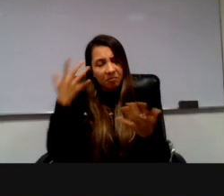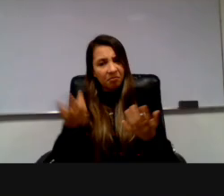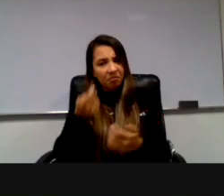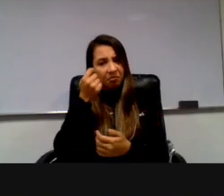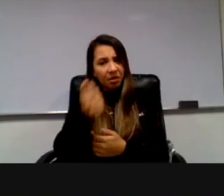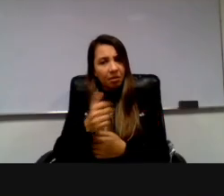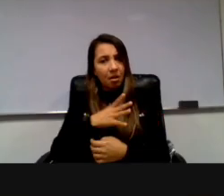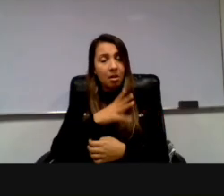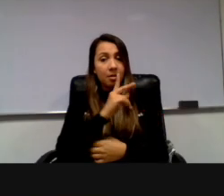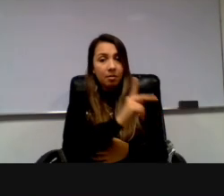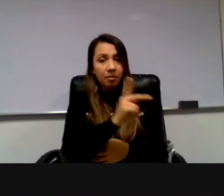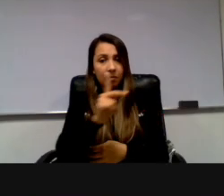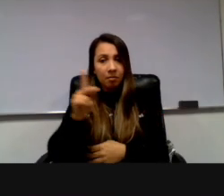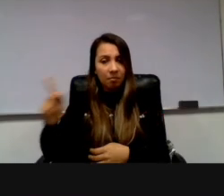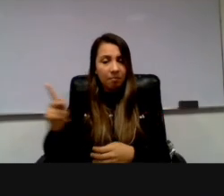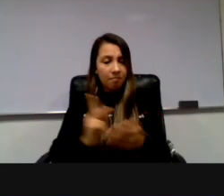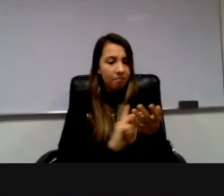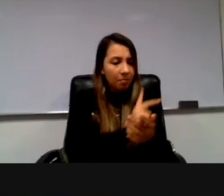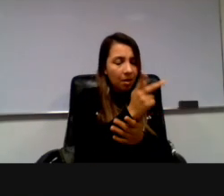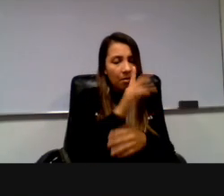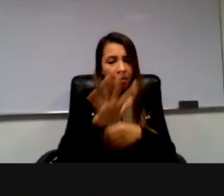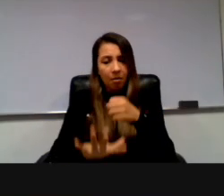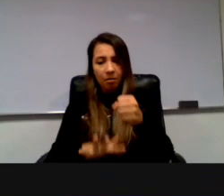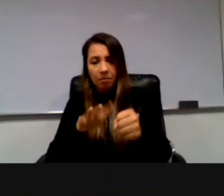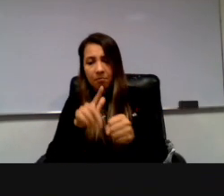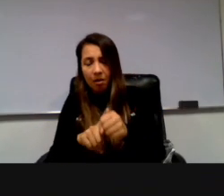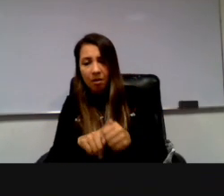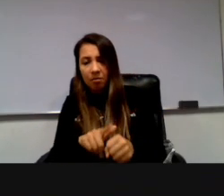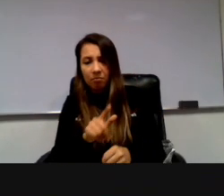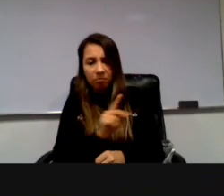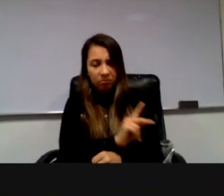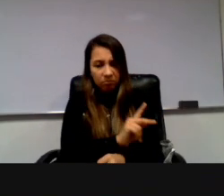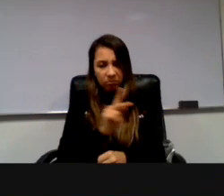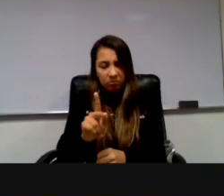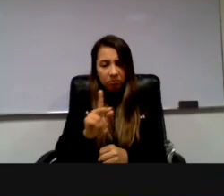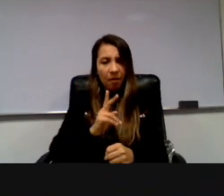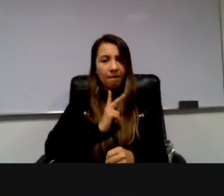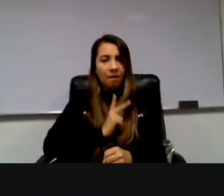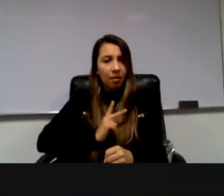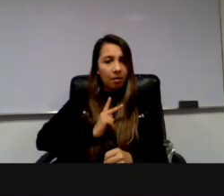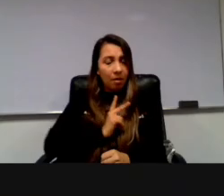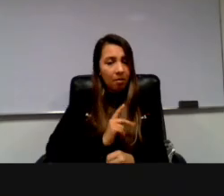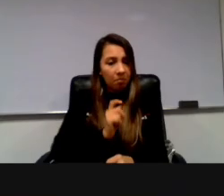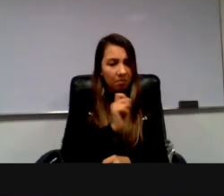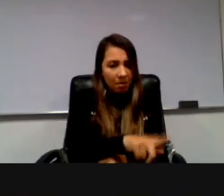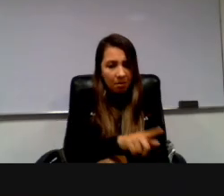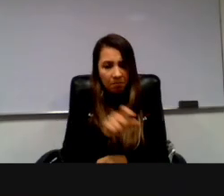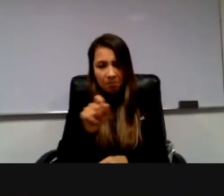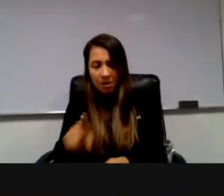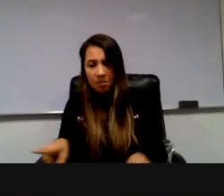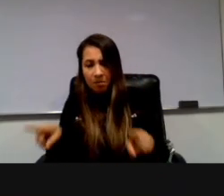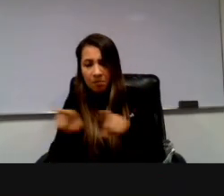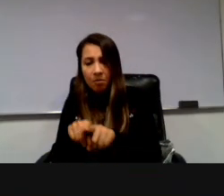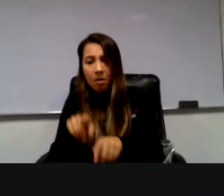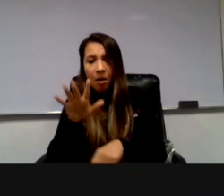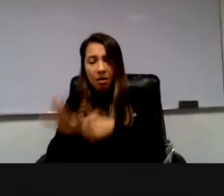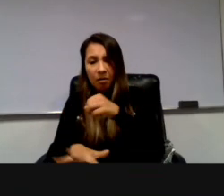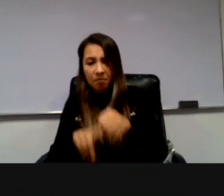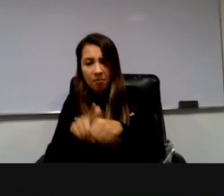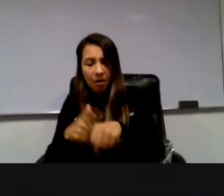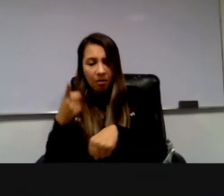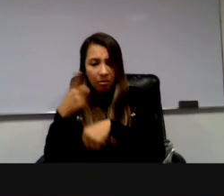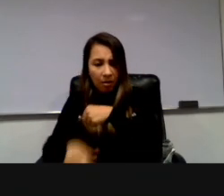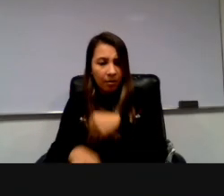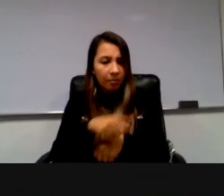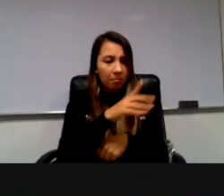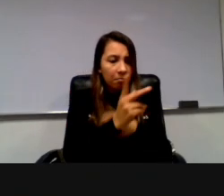ciertas similitudes entre plantas y animales y veo que los mismos venenos que afectan a los animales afectan a las